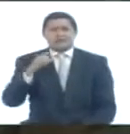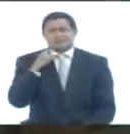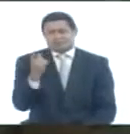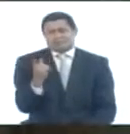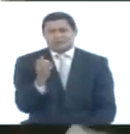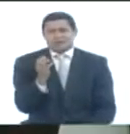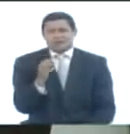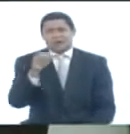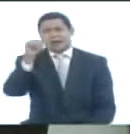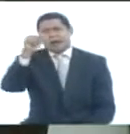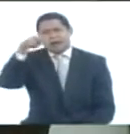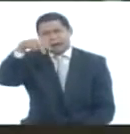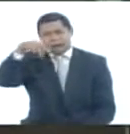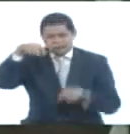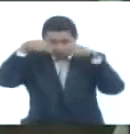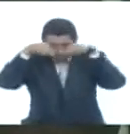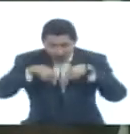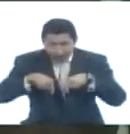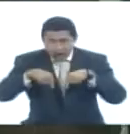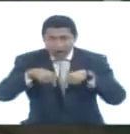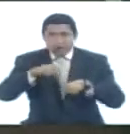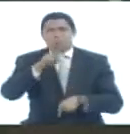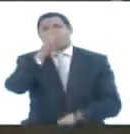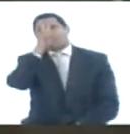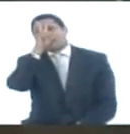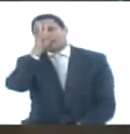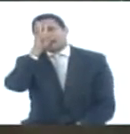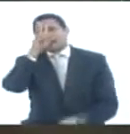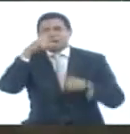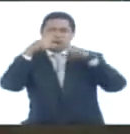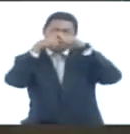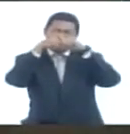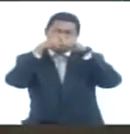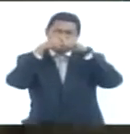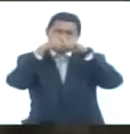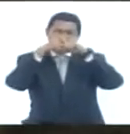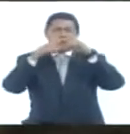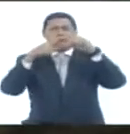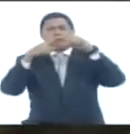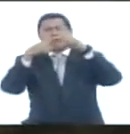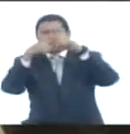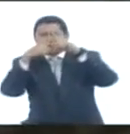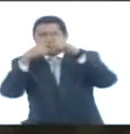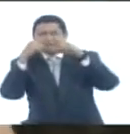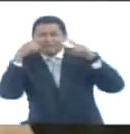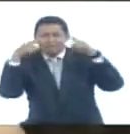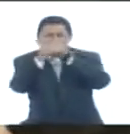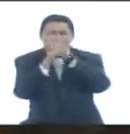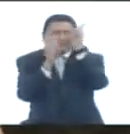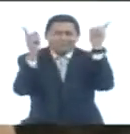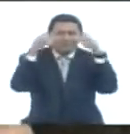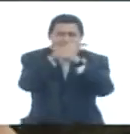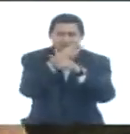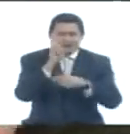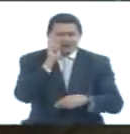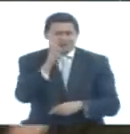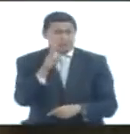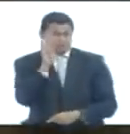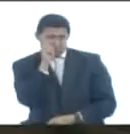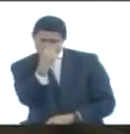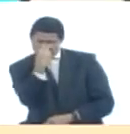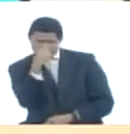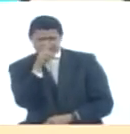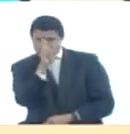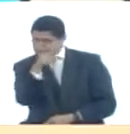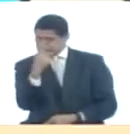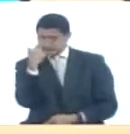alfabéticos. Puede ser una A, puede ser una B, puede ser una X, una lambda. Y entonces son esa gente que dice, bueno, que me están viendo, no me